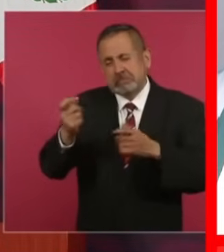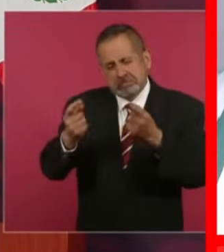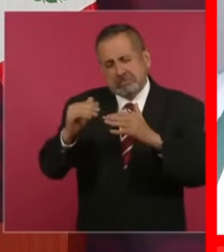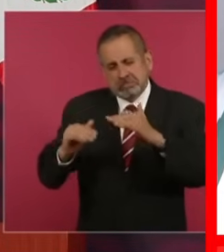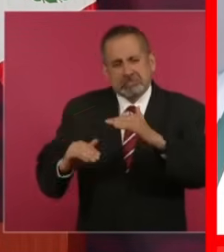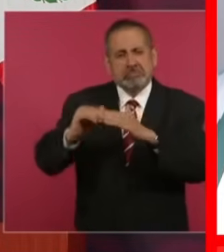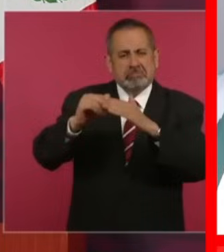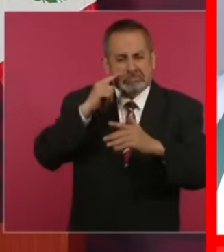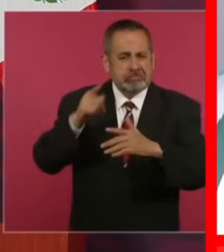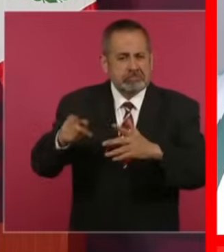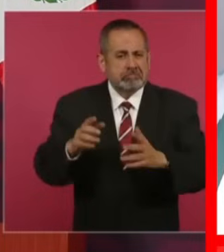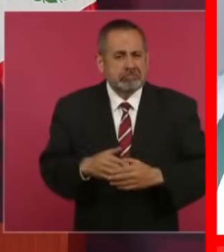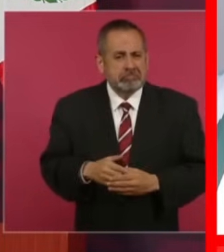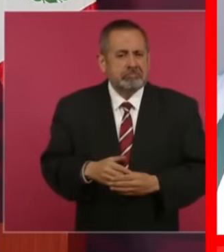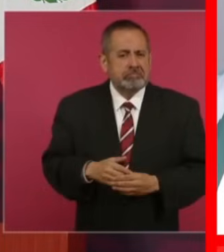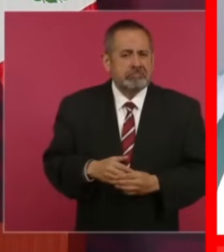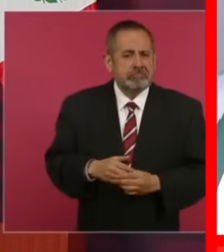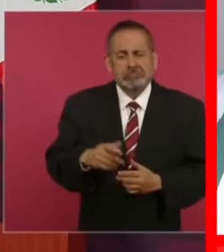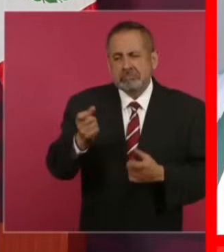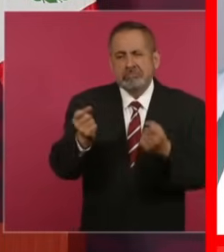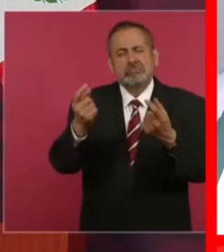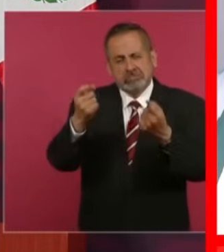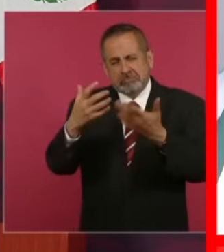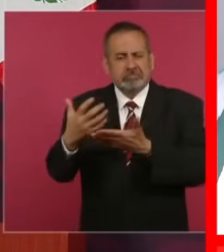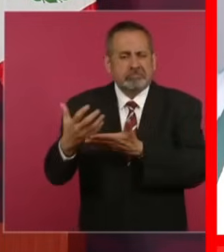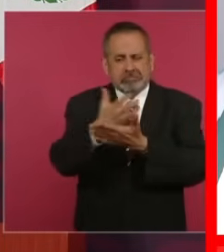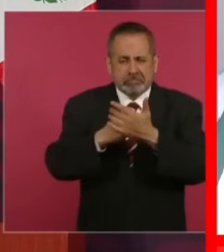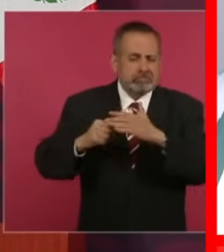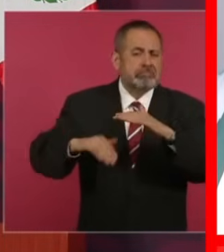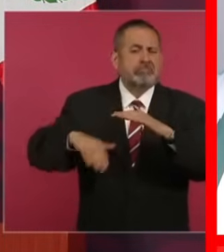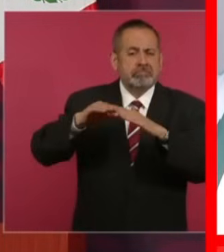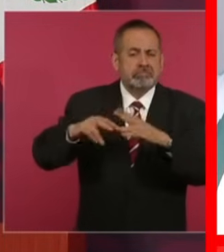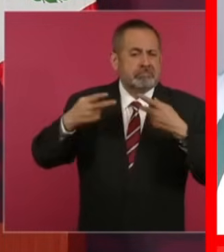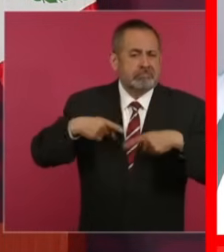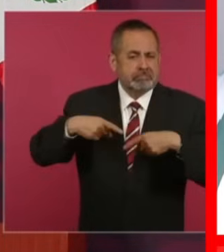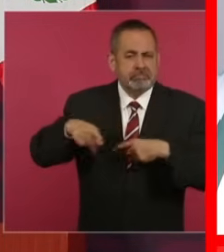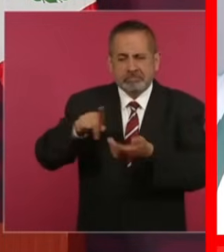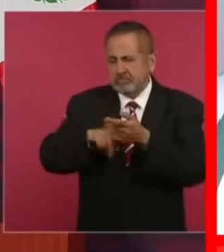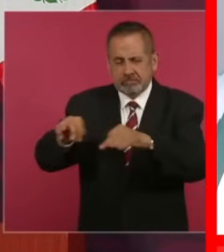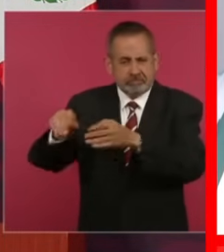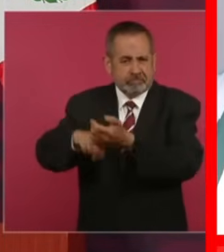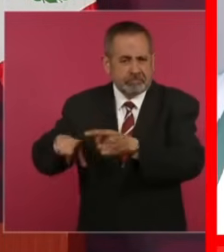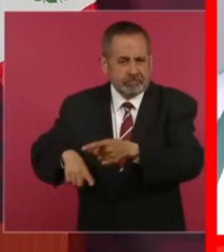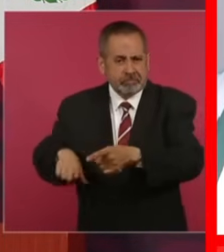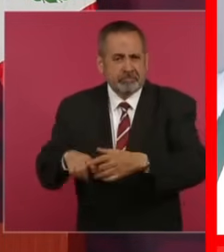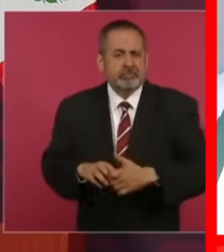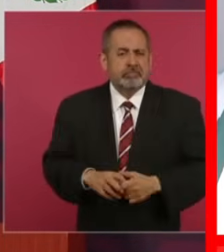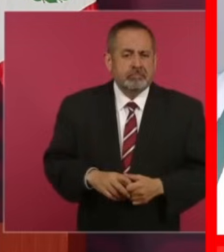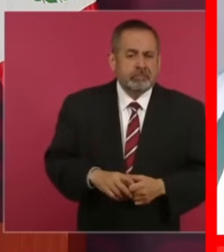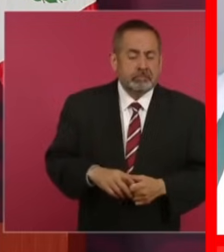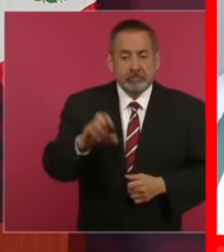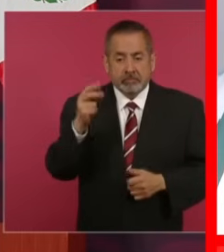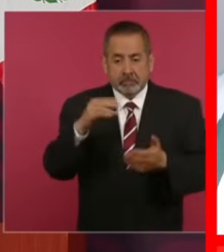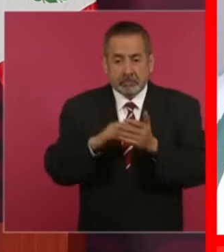máximo de lo que puede recibir un servidor público ahora que me voy